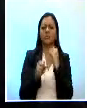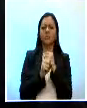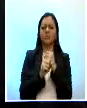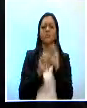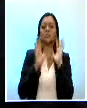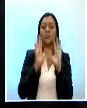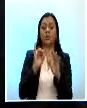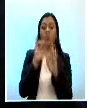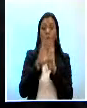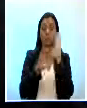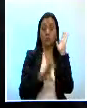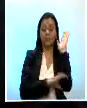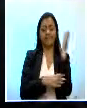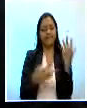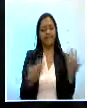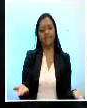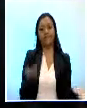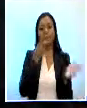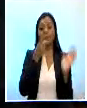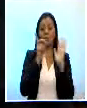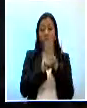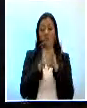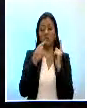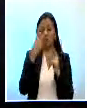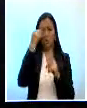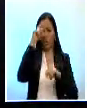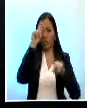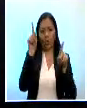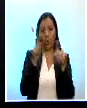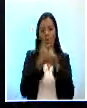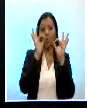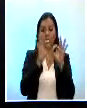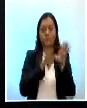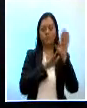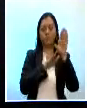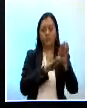cuya inconstitucionalidad ha sido demandada justamente con el respaldo